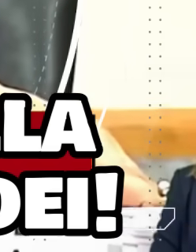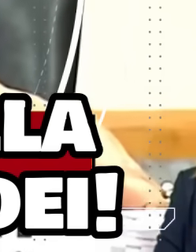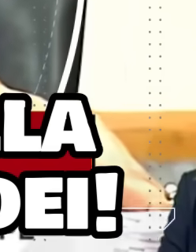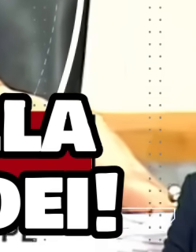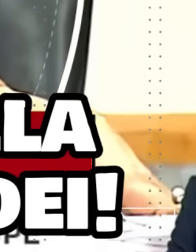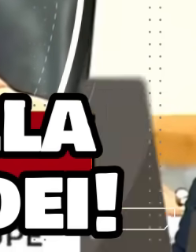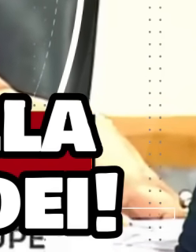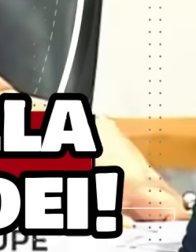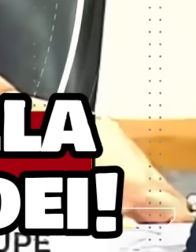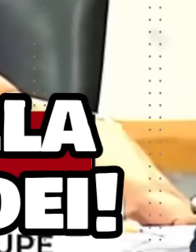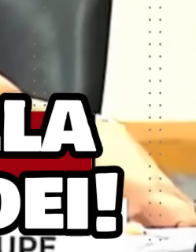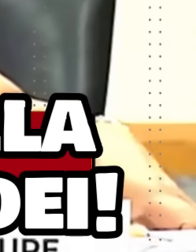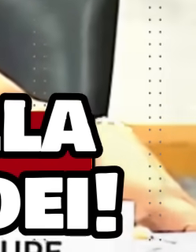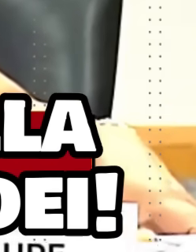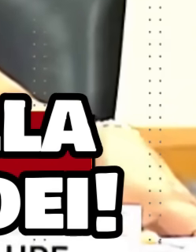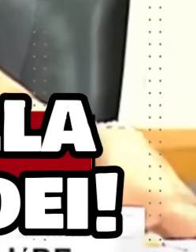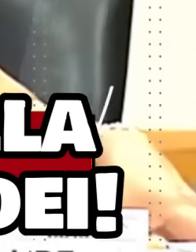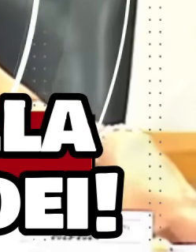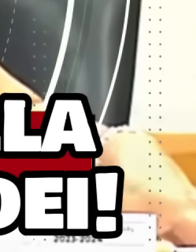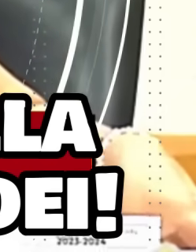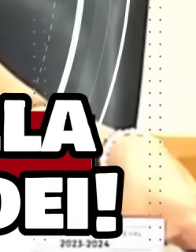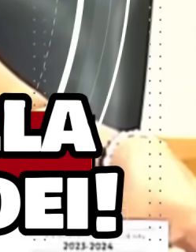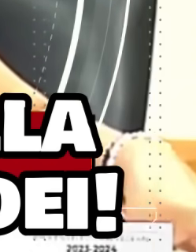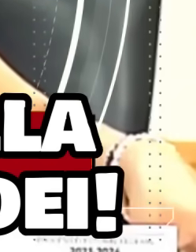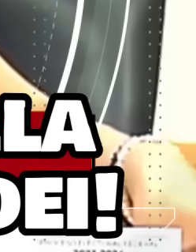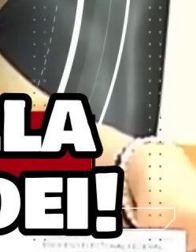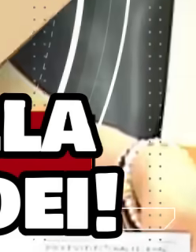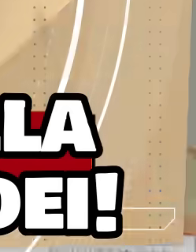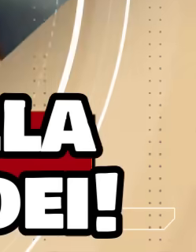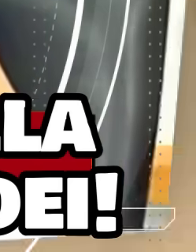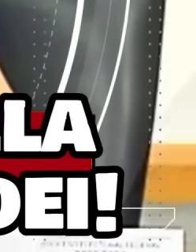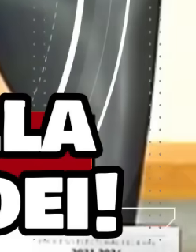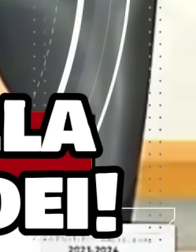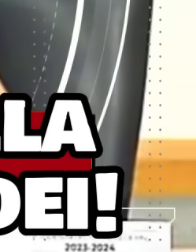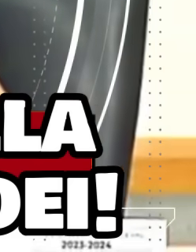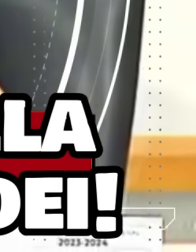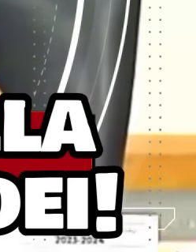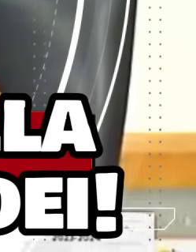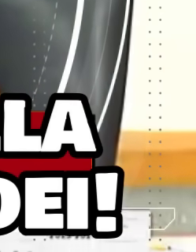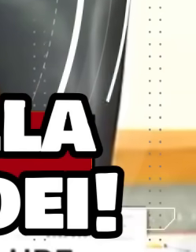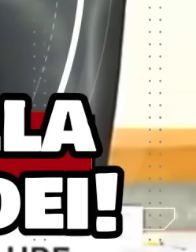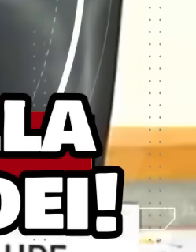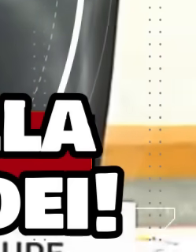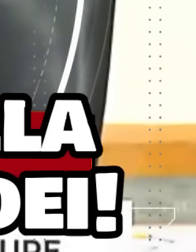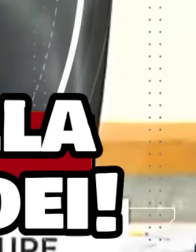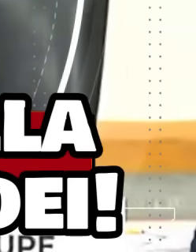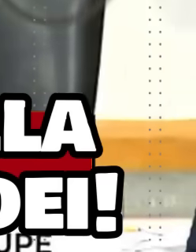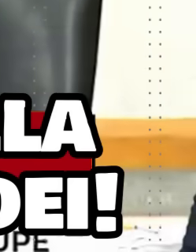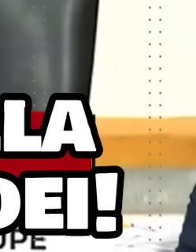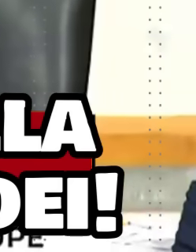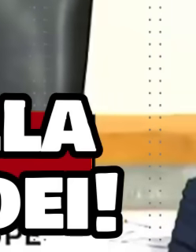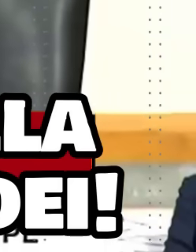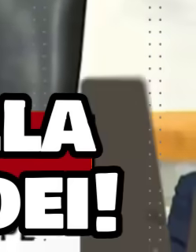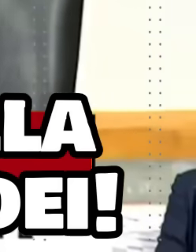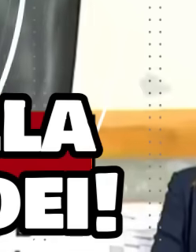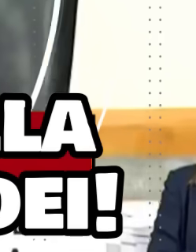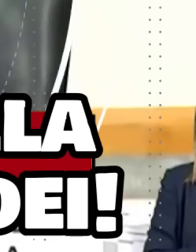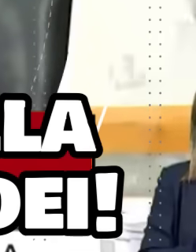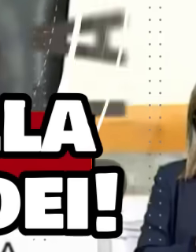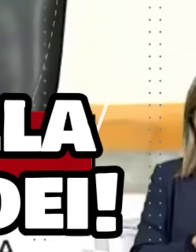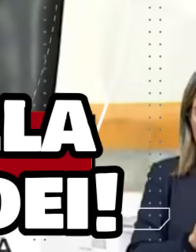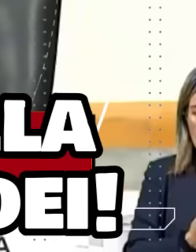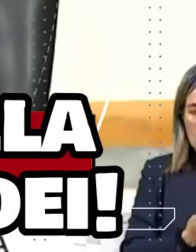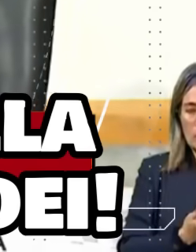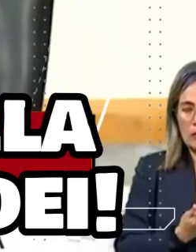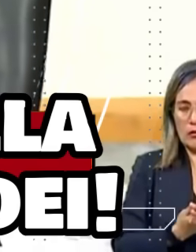interés derivado de la relación sentimental con su esposo Santiago Nieto, quien tiene rencillas con Cabeza de Vaca. La